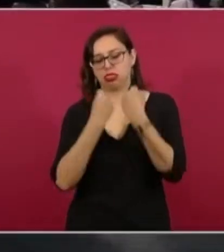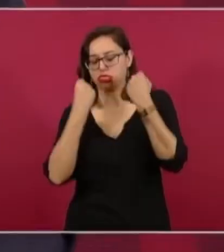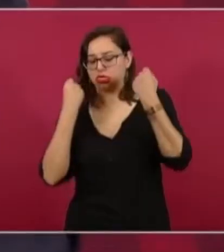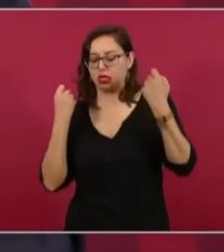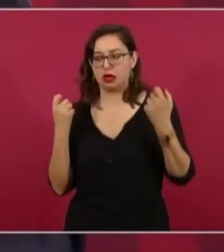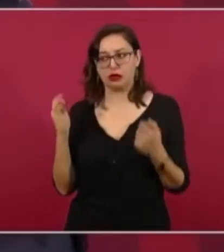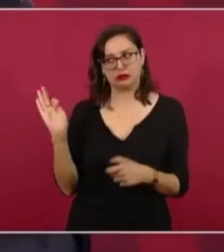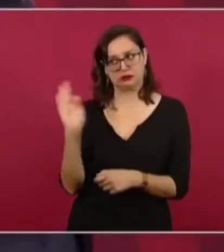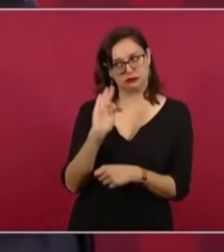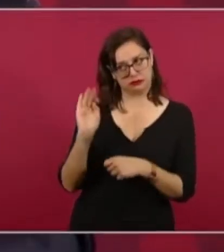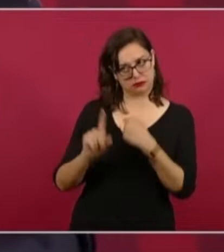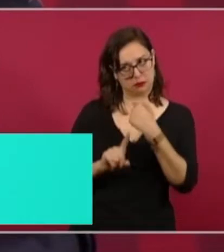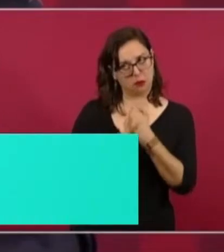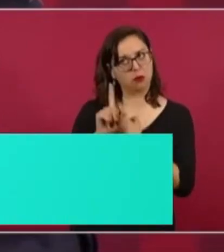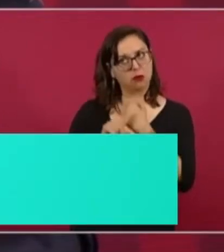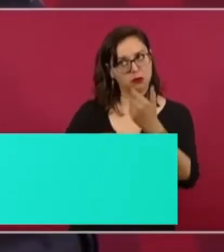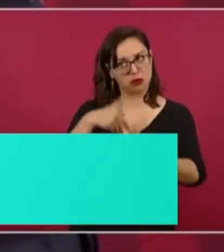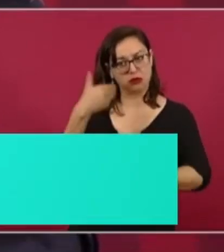llamarlas por su nombre.